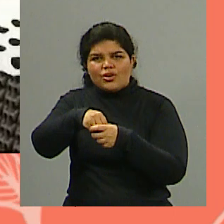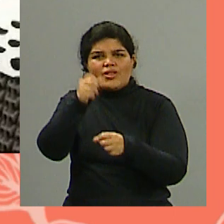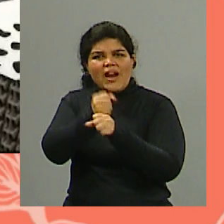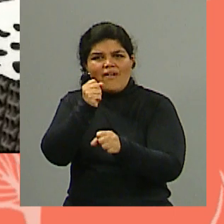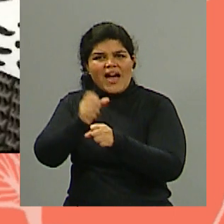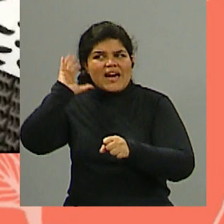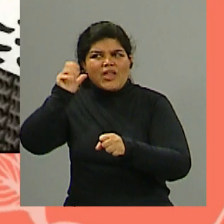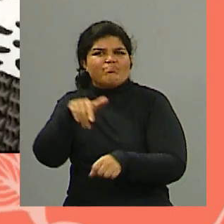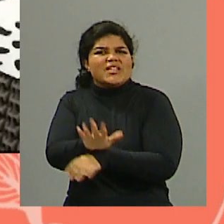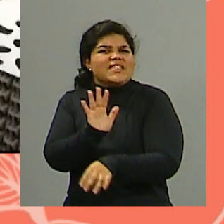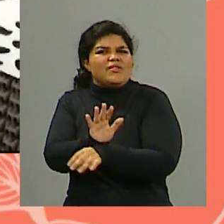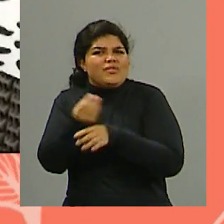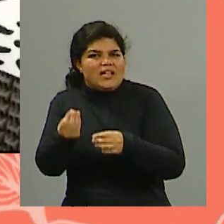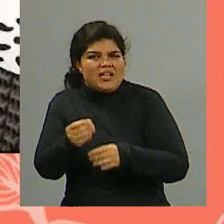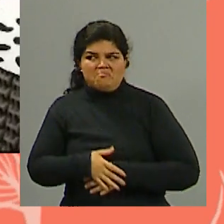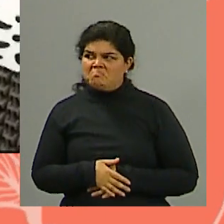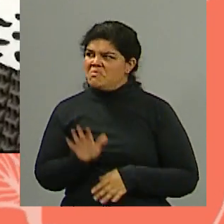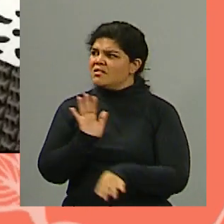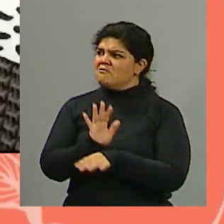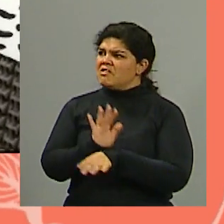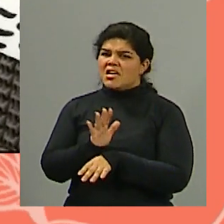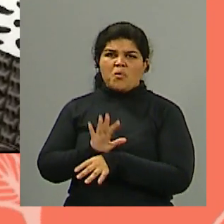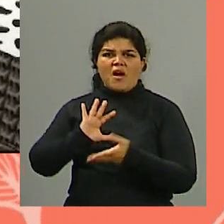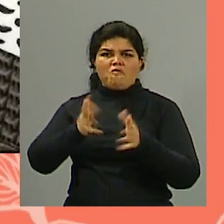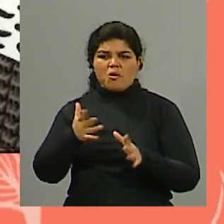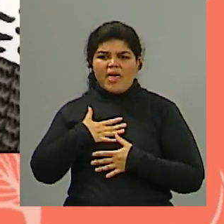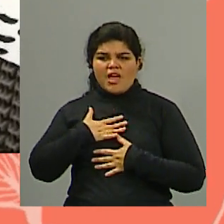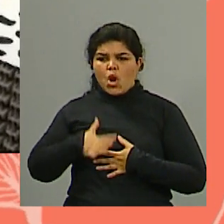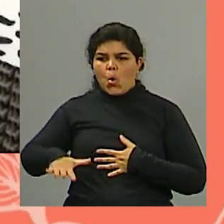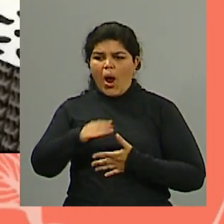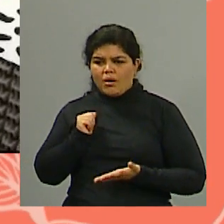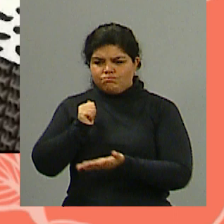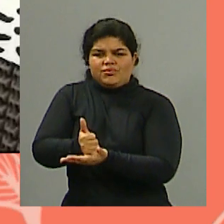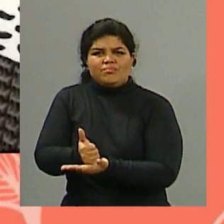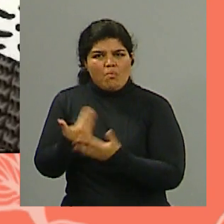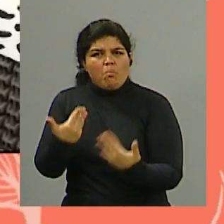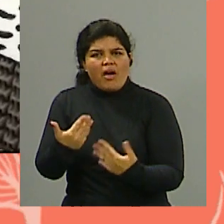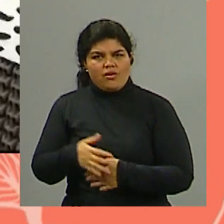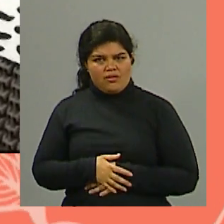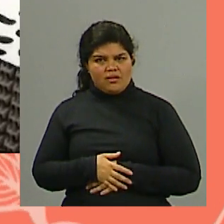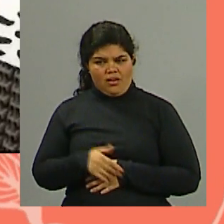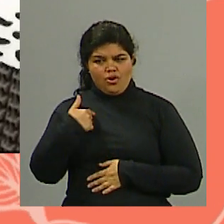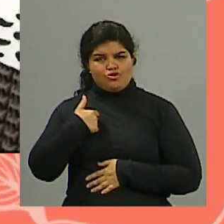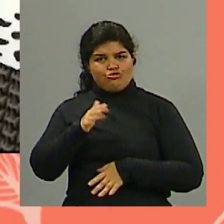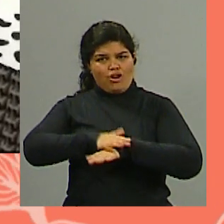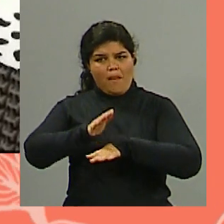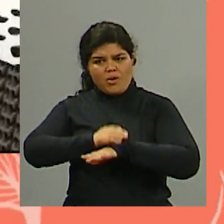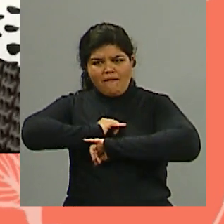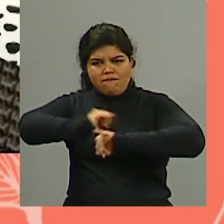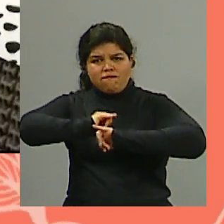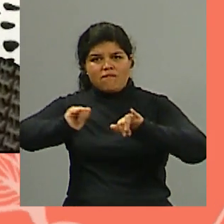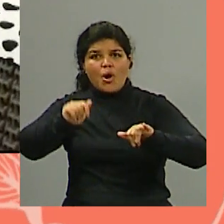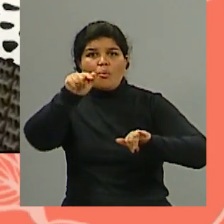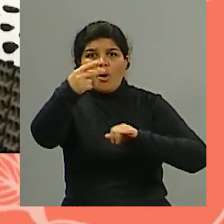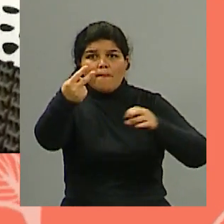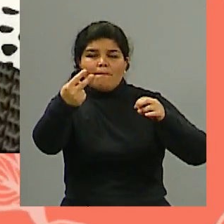es nuestro lugar en el mundo, no nuestro escape. La posibilidad de contarle a la audiencia, a vos que estás del otro lado,